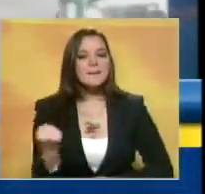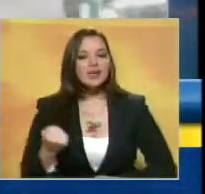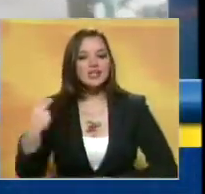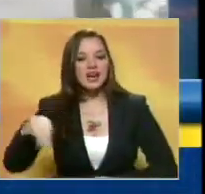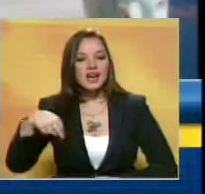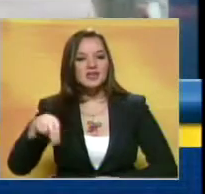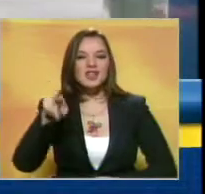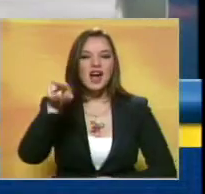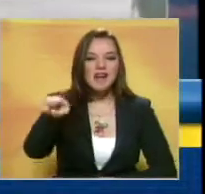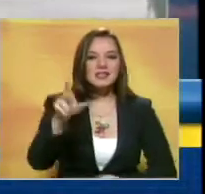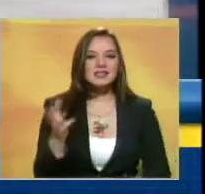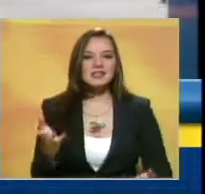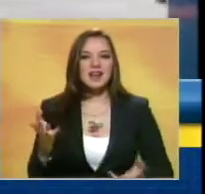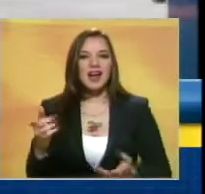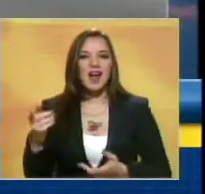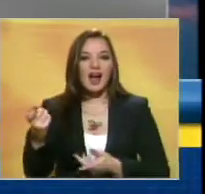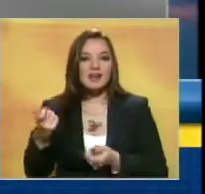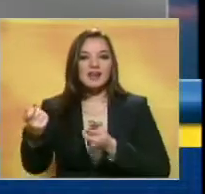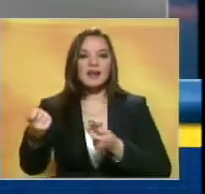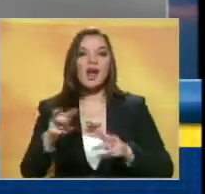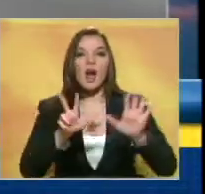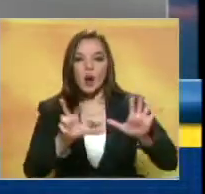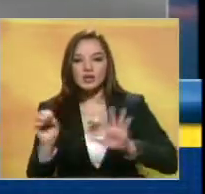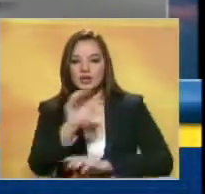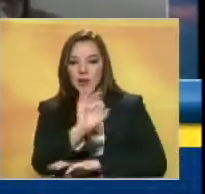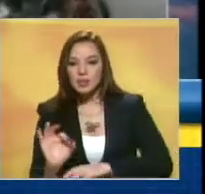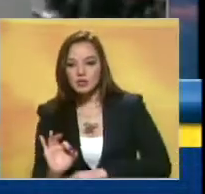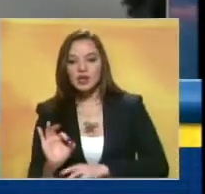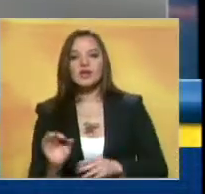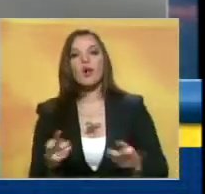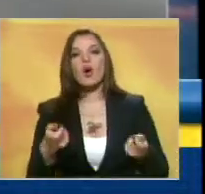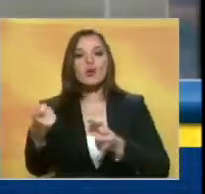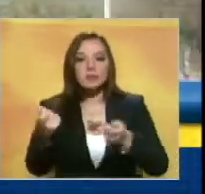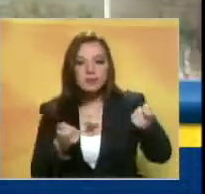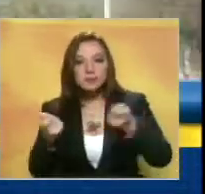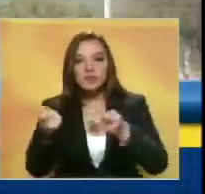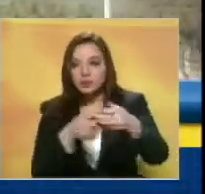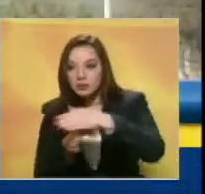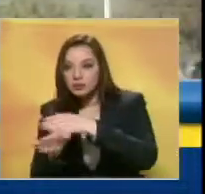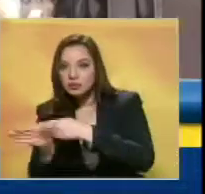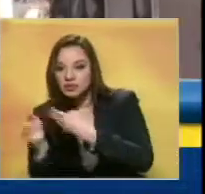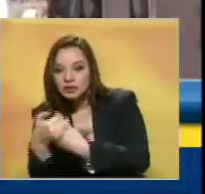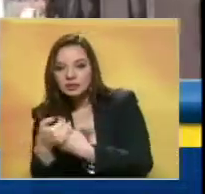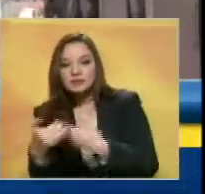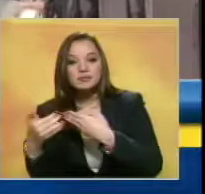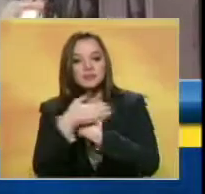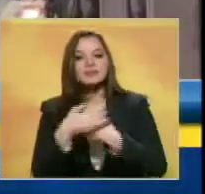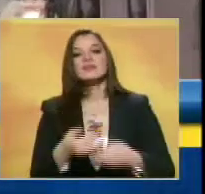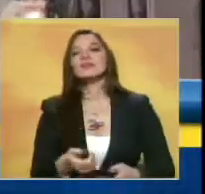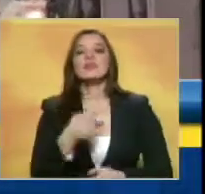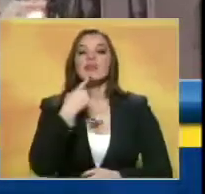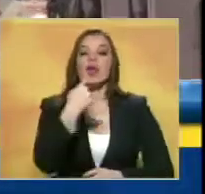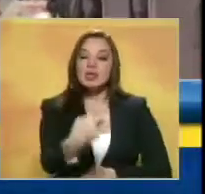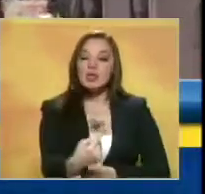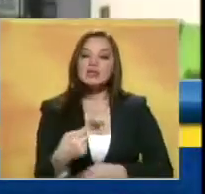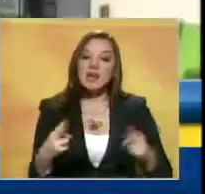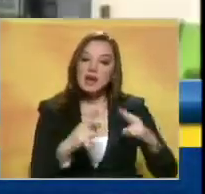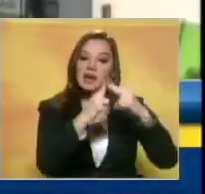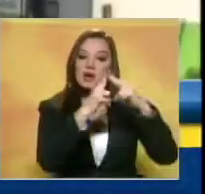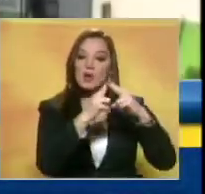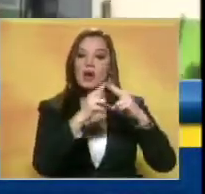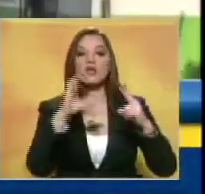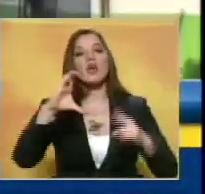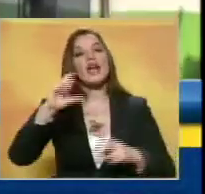Nacional en esos momentos donde está pasando casi el 80% de contrabando por los puestos legales? Díaz precisó que en el encuentro que sostuvieron en Cartagena,